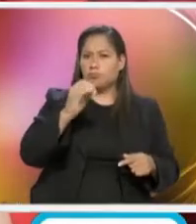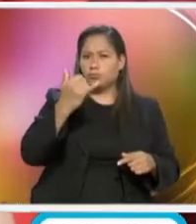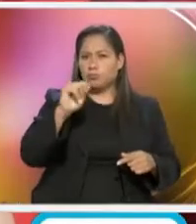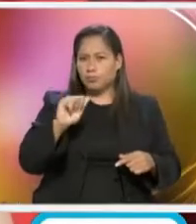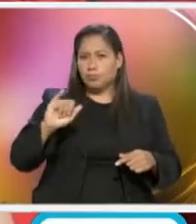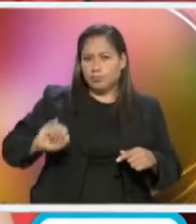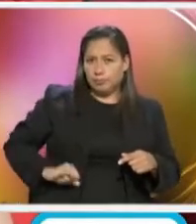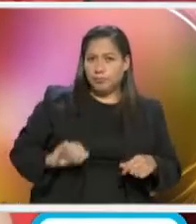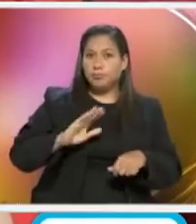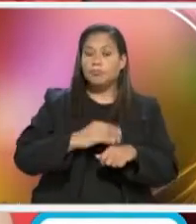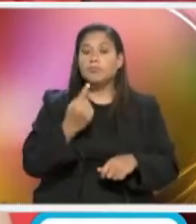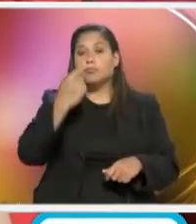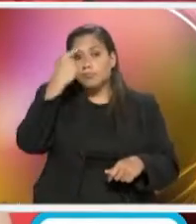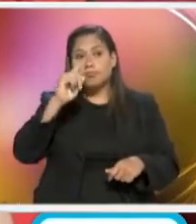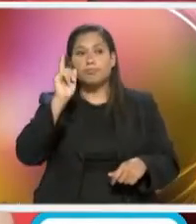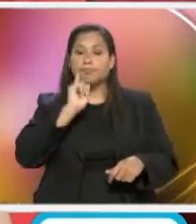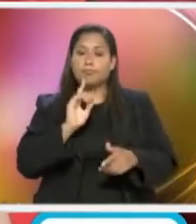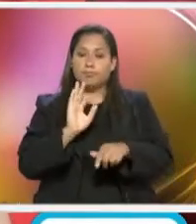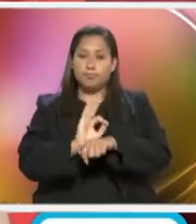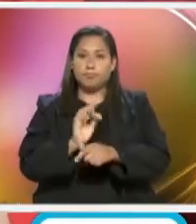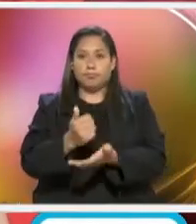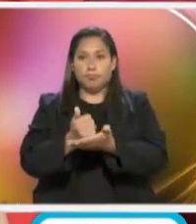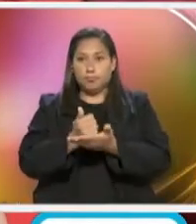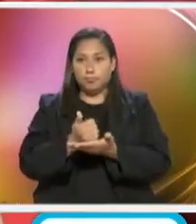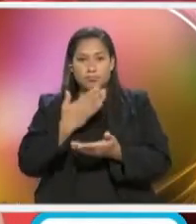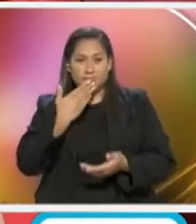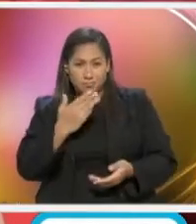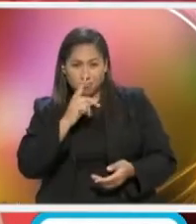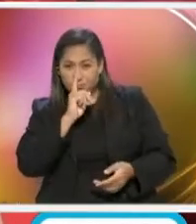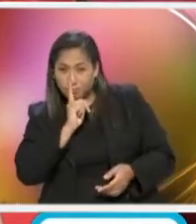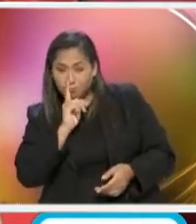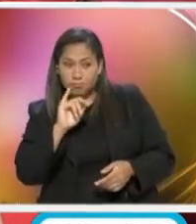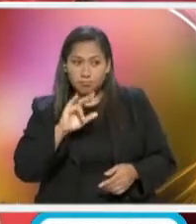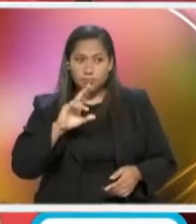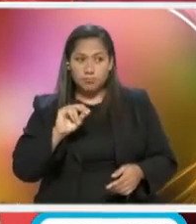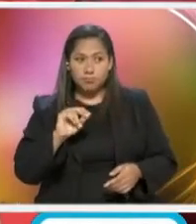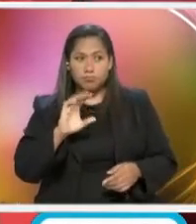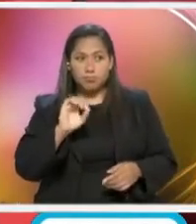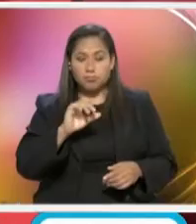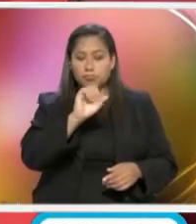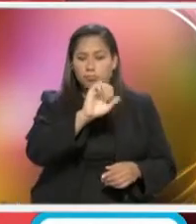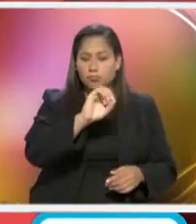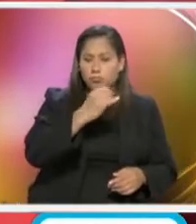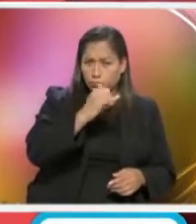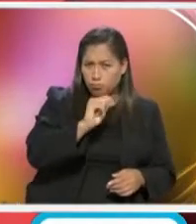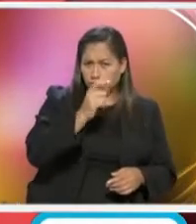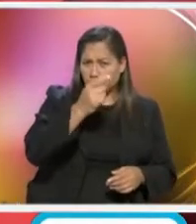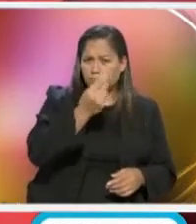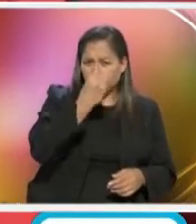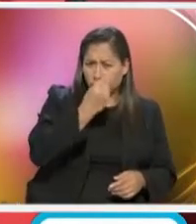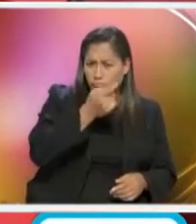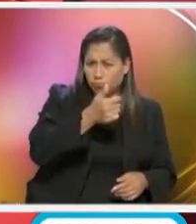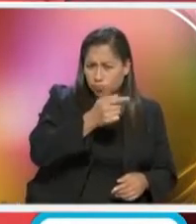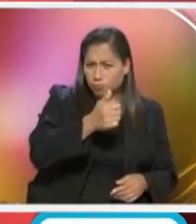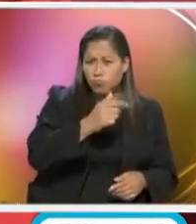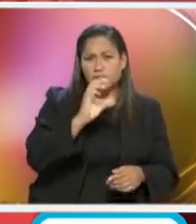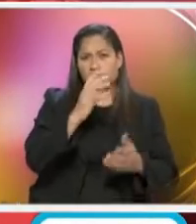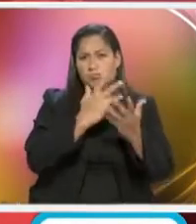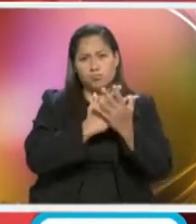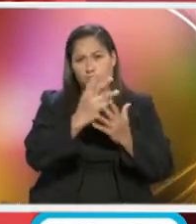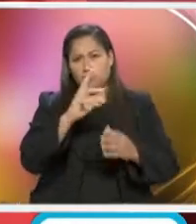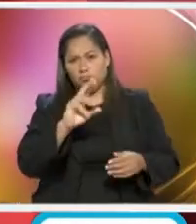porque se ha dicho que para las mujeres tal vez no sea el más apropiado. ¿Esto es un mito? ¿O el consumo de soya sí debe ser menor, no debe ser